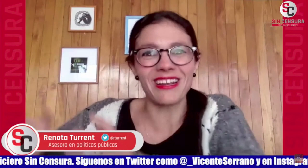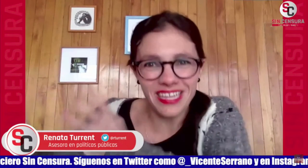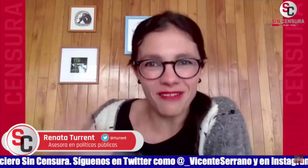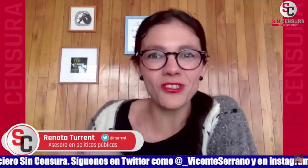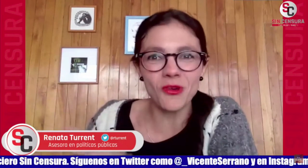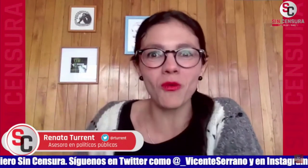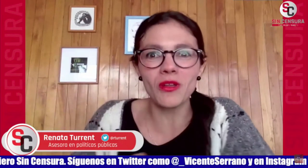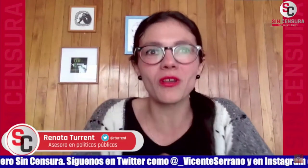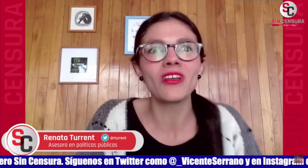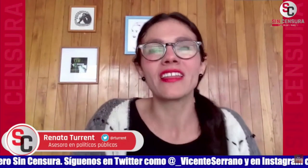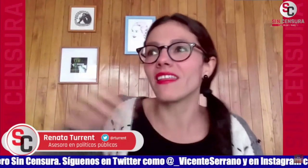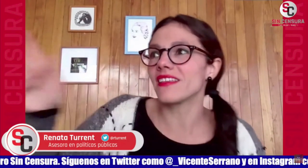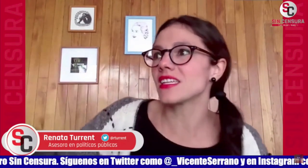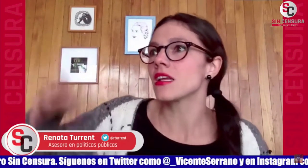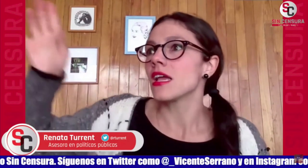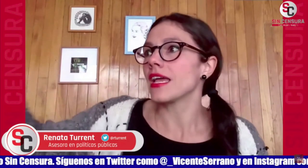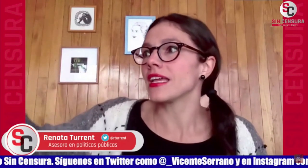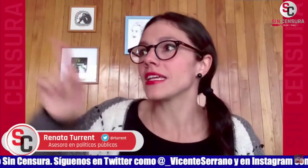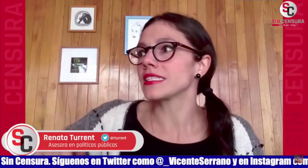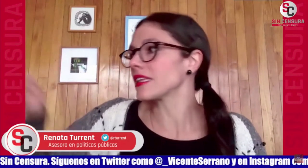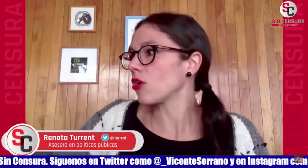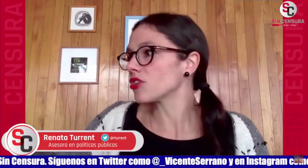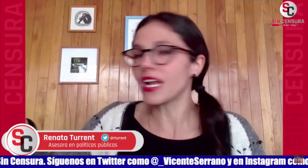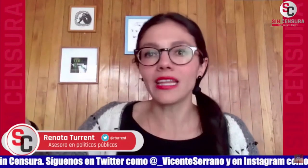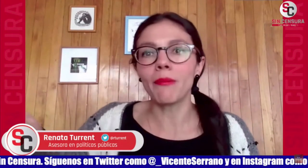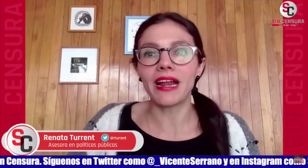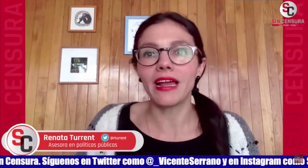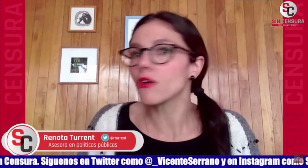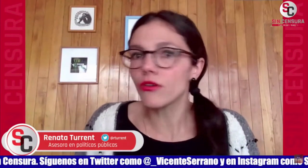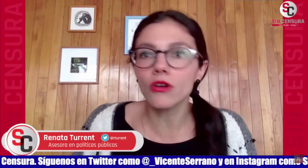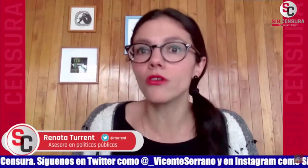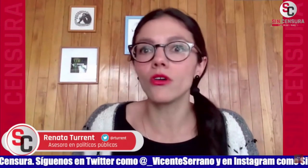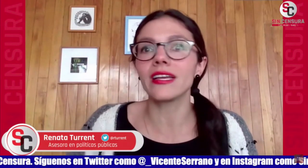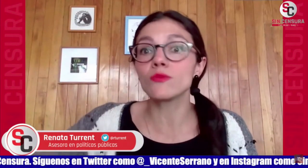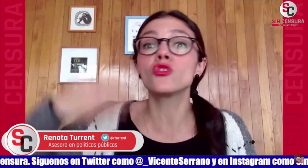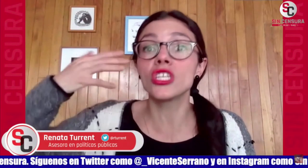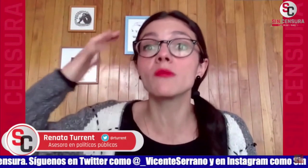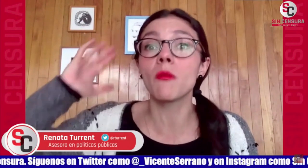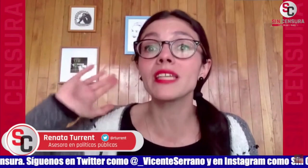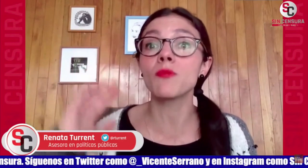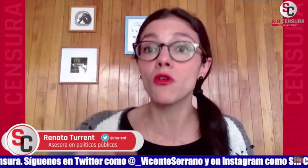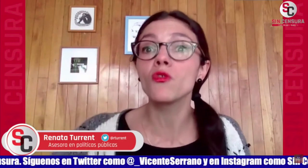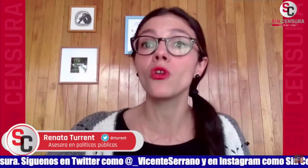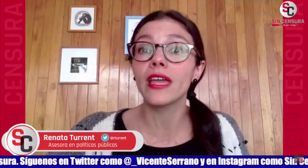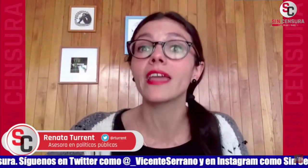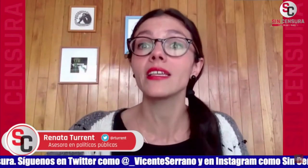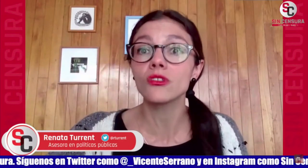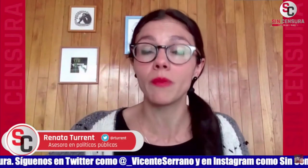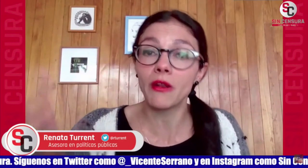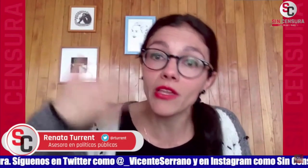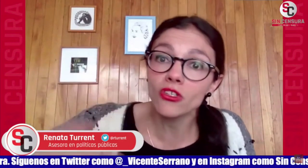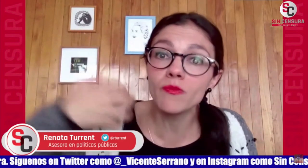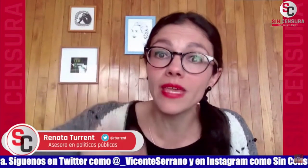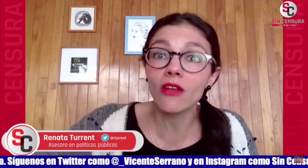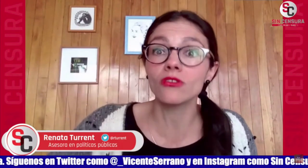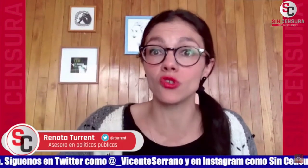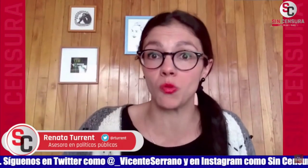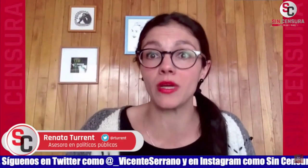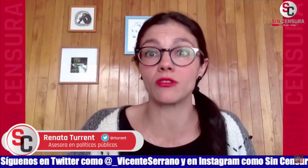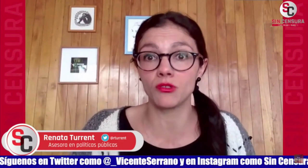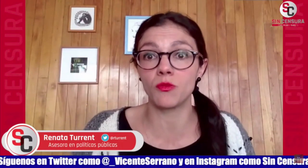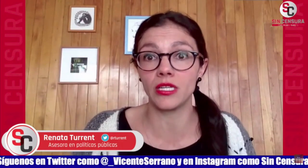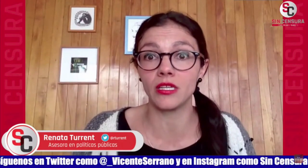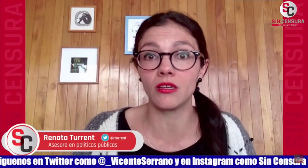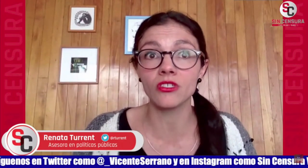el servicio público, de decir, se te contrata para algo. No, es muchísimo más profundo que eso, pero ellos vieron sus